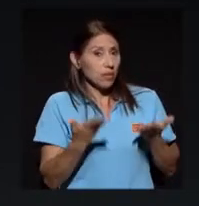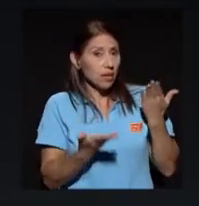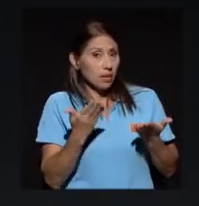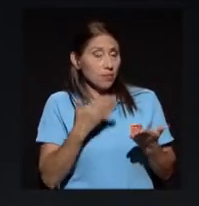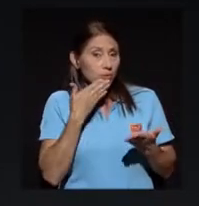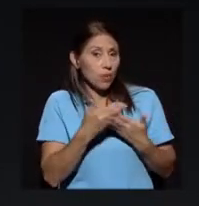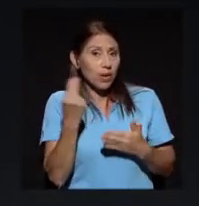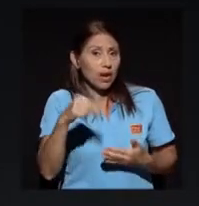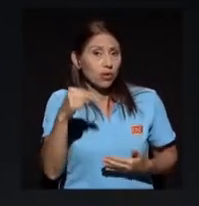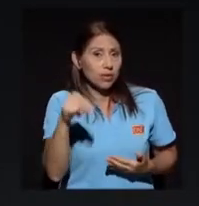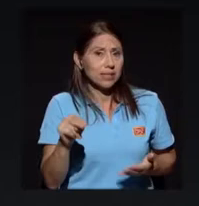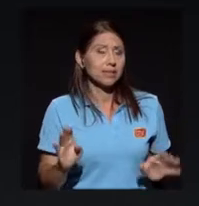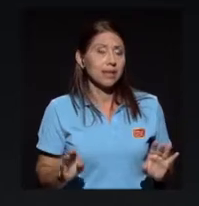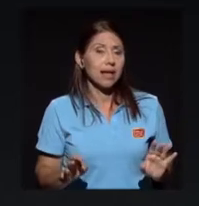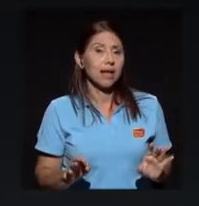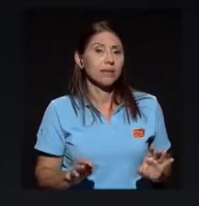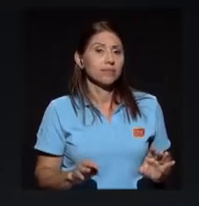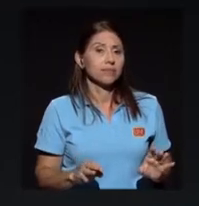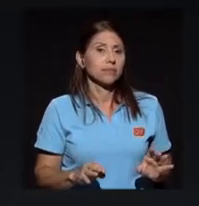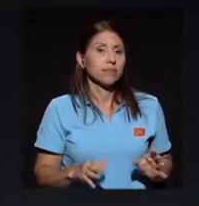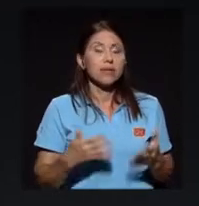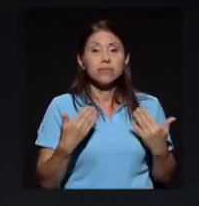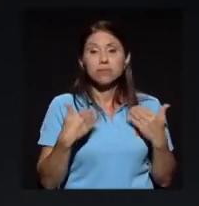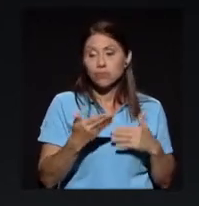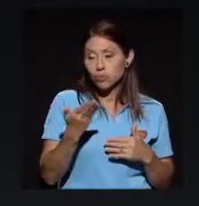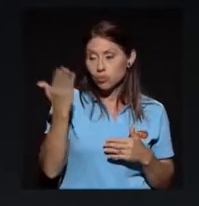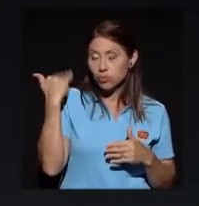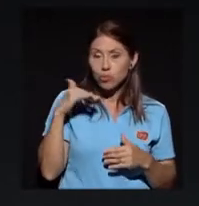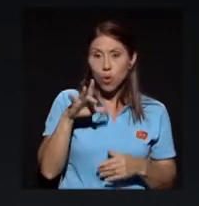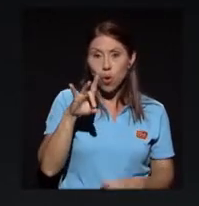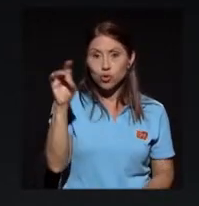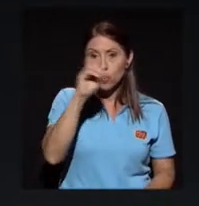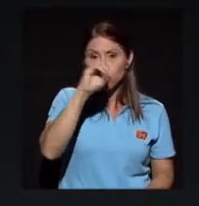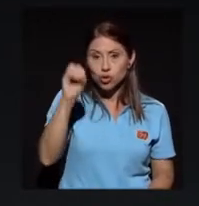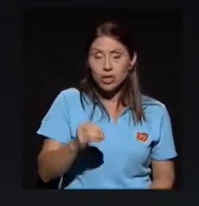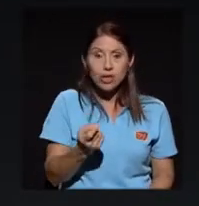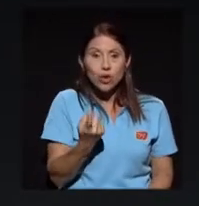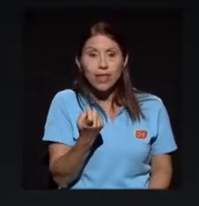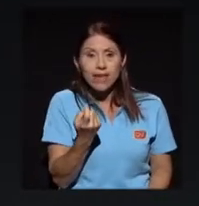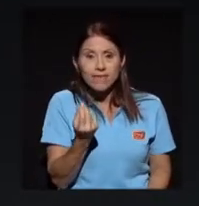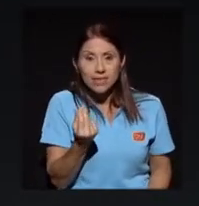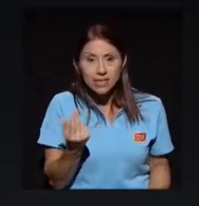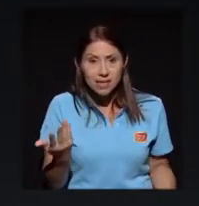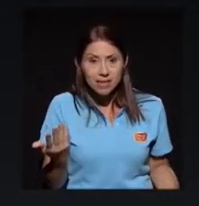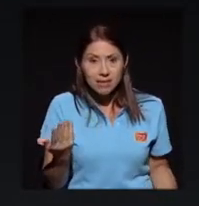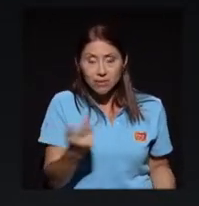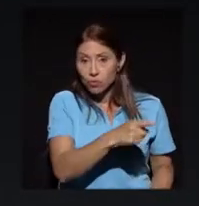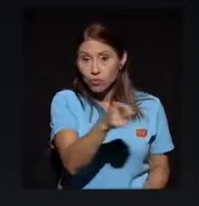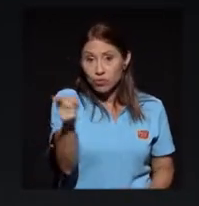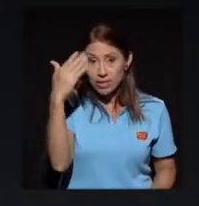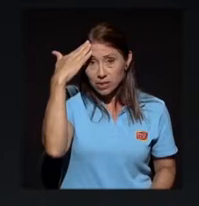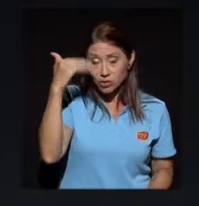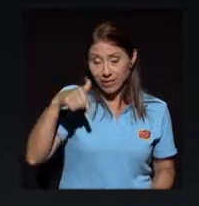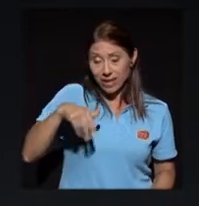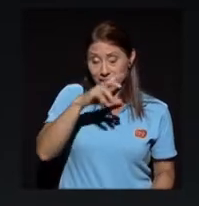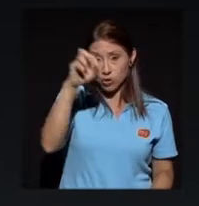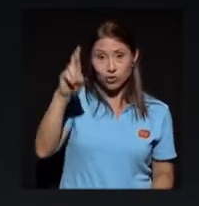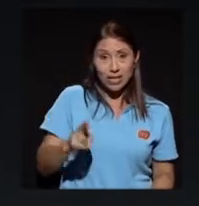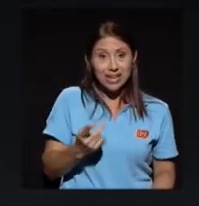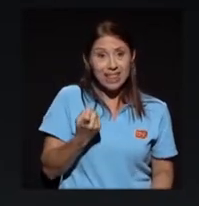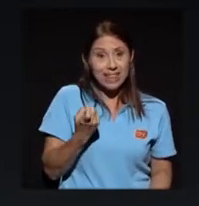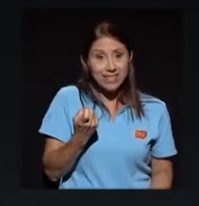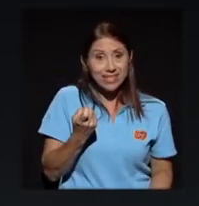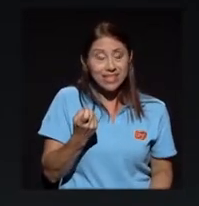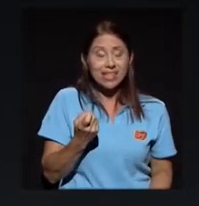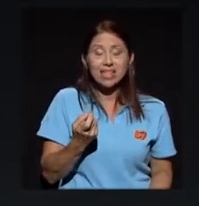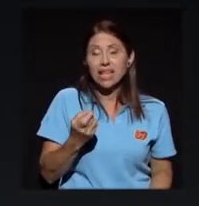después de 8 por ciento de déficit para que las amigas y amigos que no lo tienen presente el de costa rica es de seis por